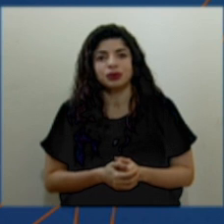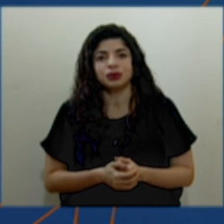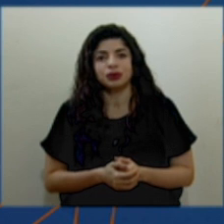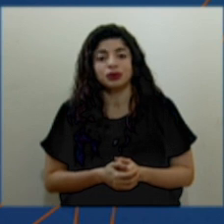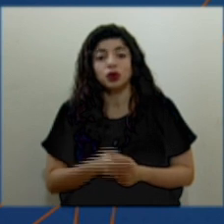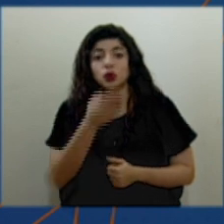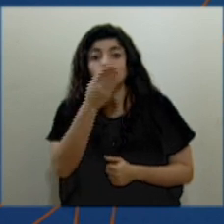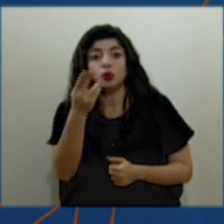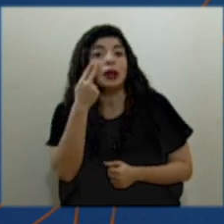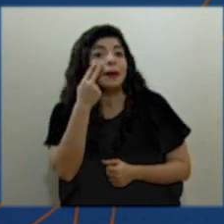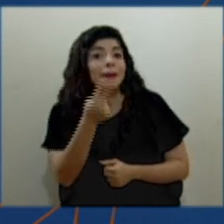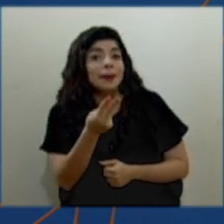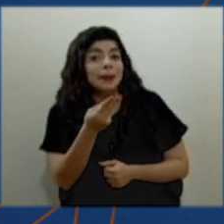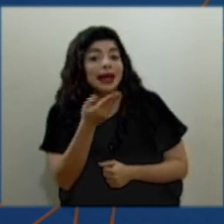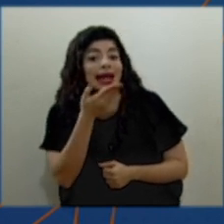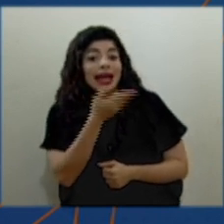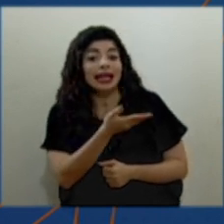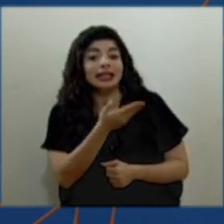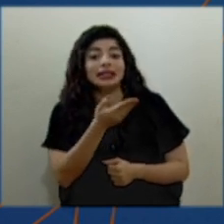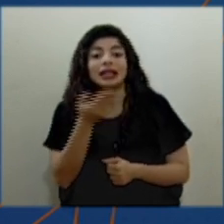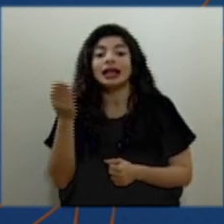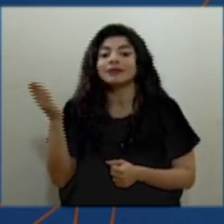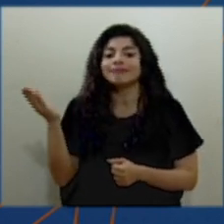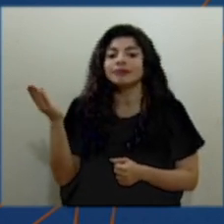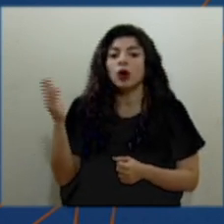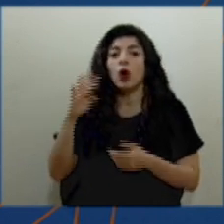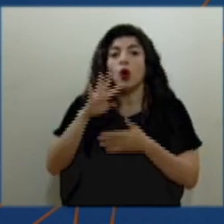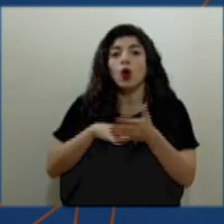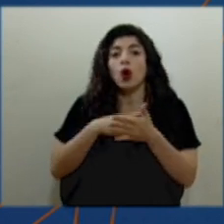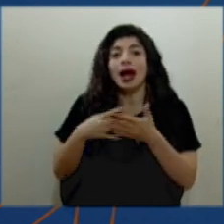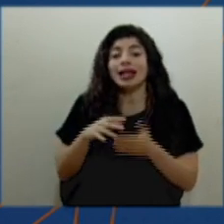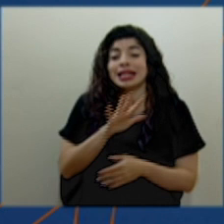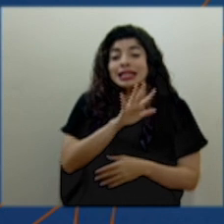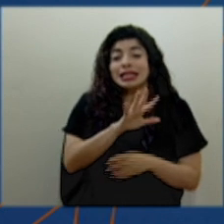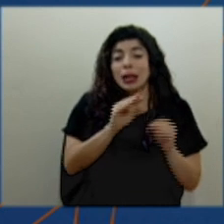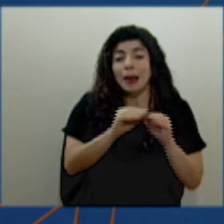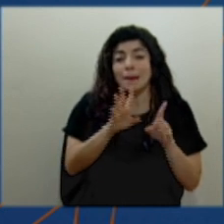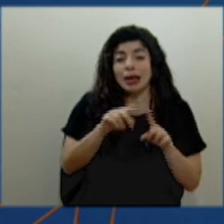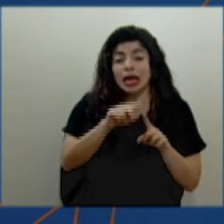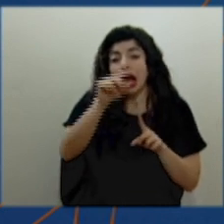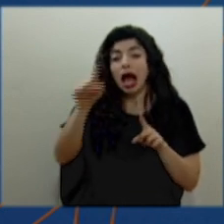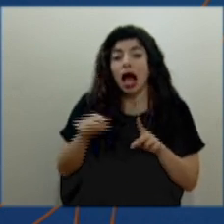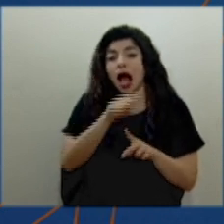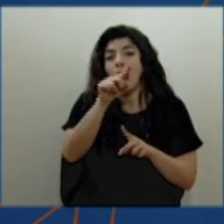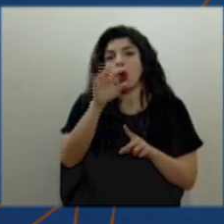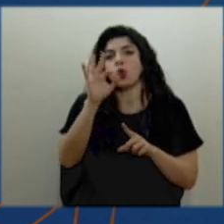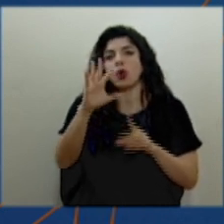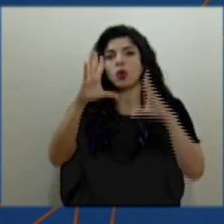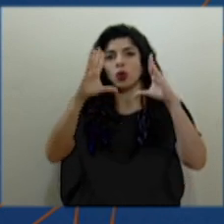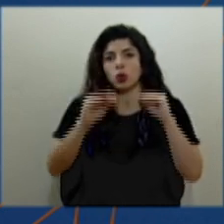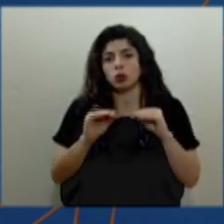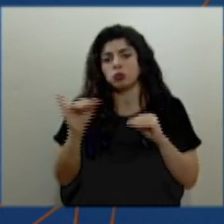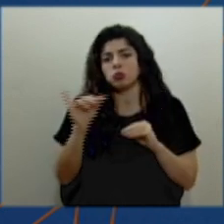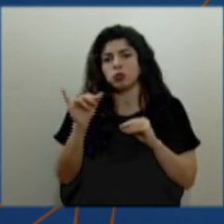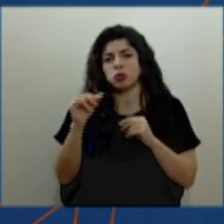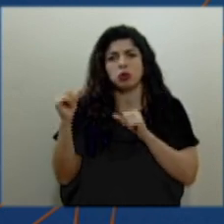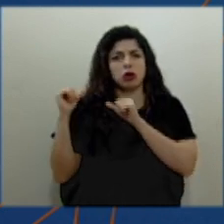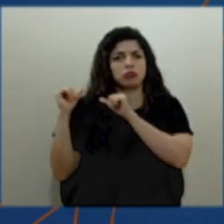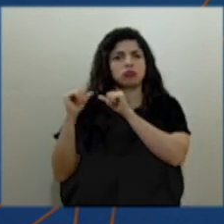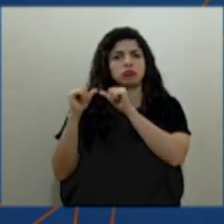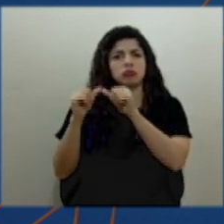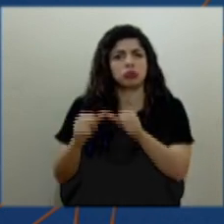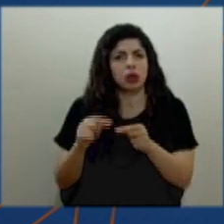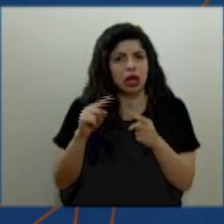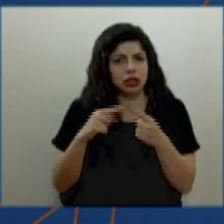Y ustedes ven que esto será en un horario desde las 5 de la mañana hasta las 9 de la noche, tal y como lo hemos mantenido hasta